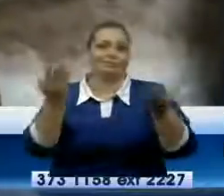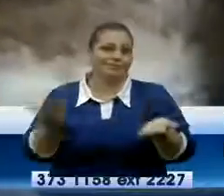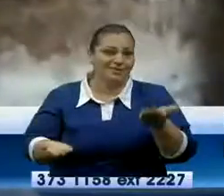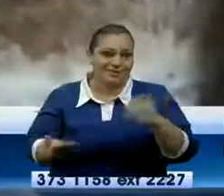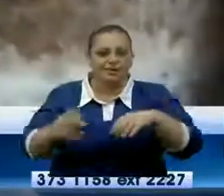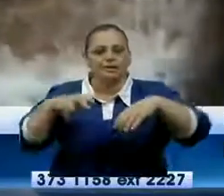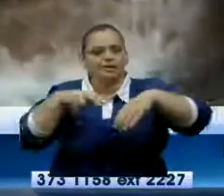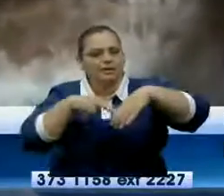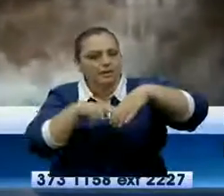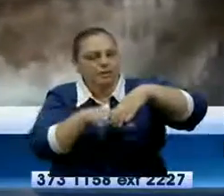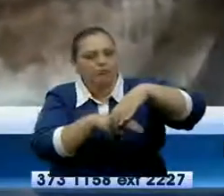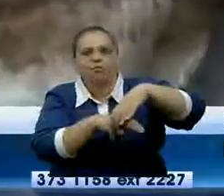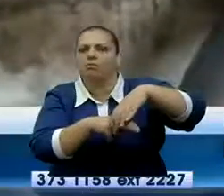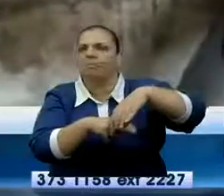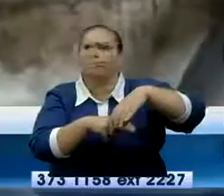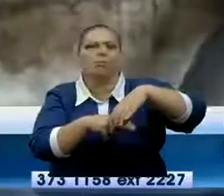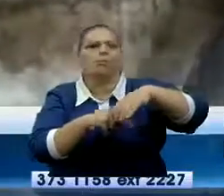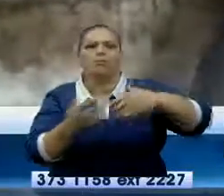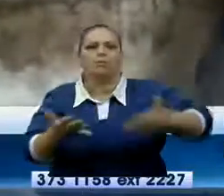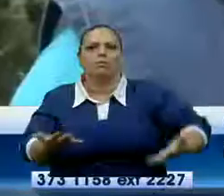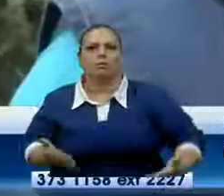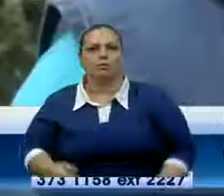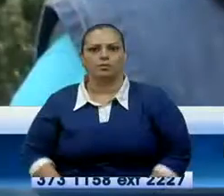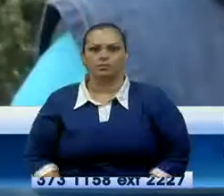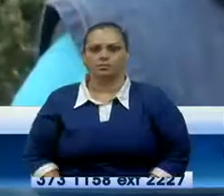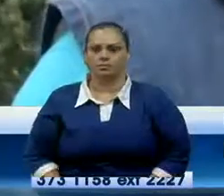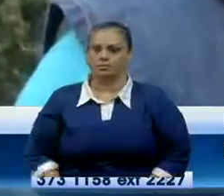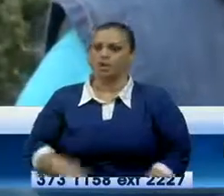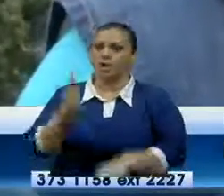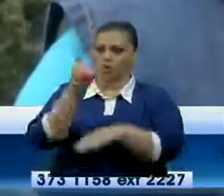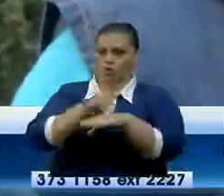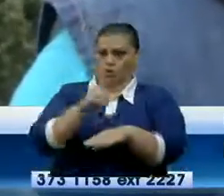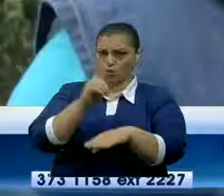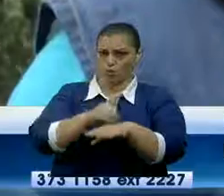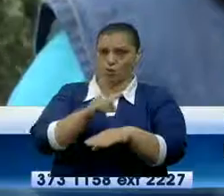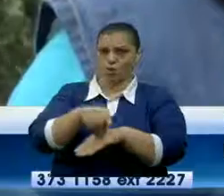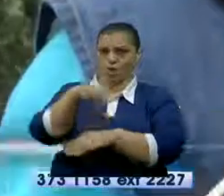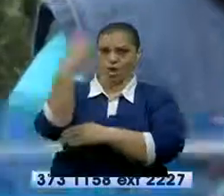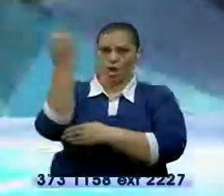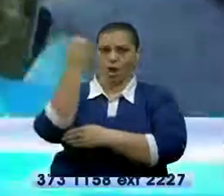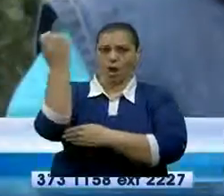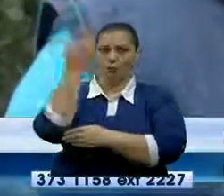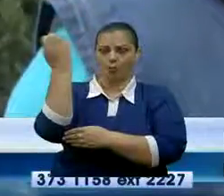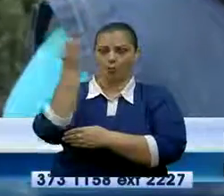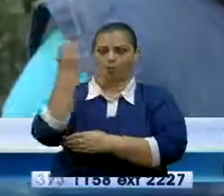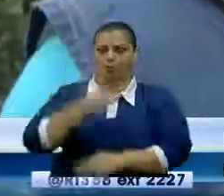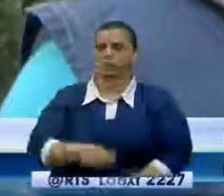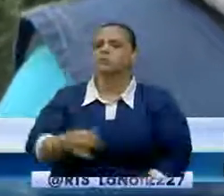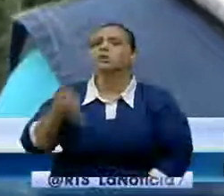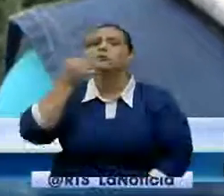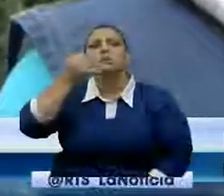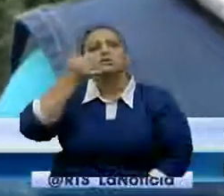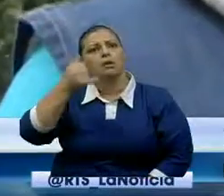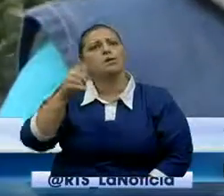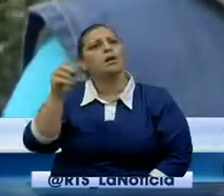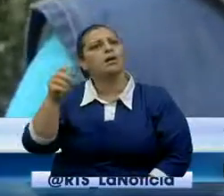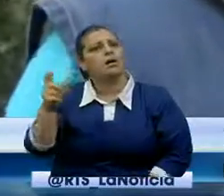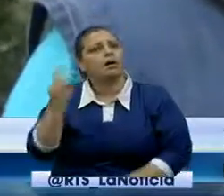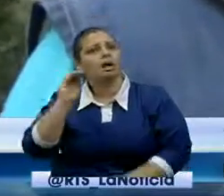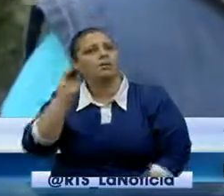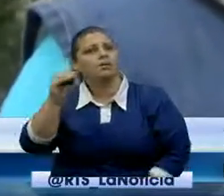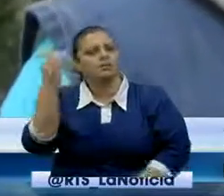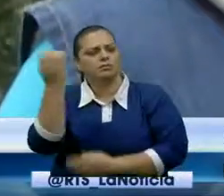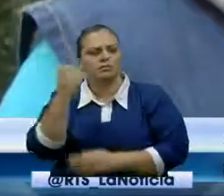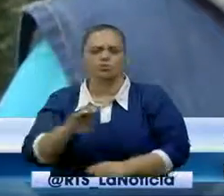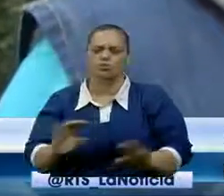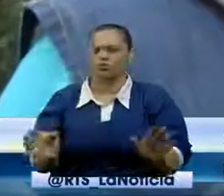médico que le habría atendido les dijo... La ambulancia ella no quiso llamar porque dijo que si llama a la ambulancia ella tiene que ir en la